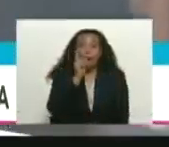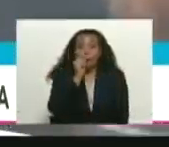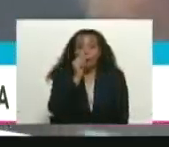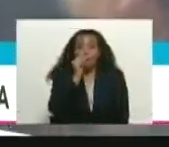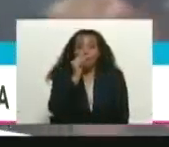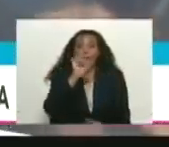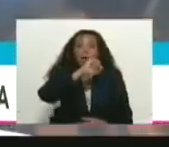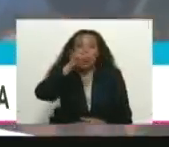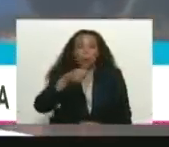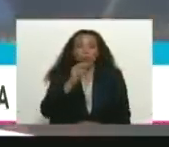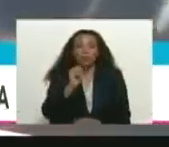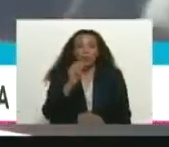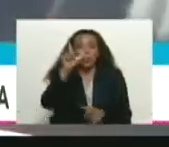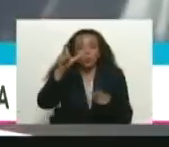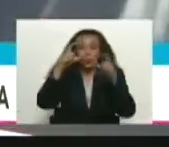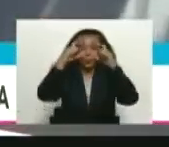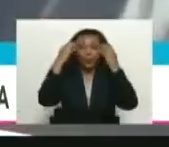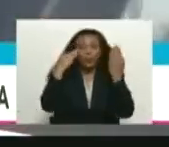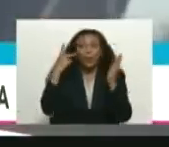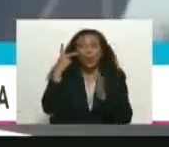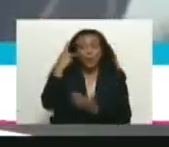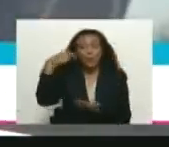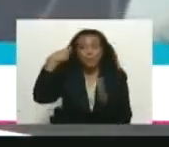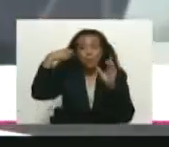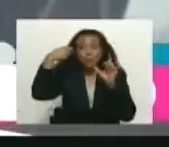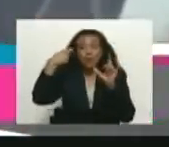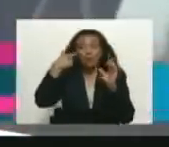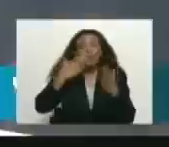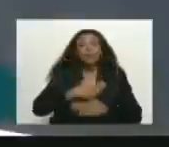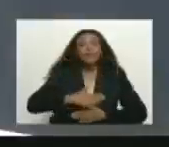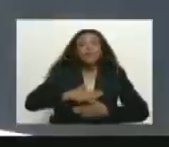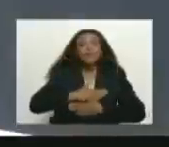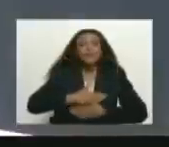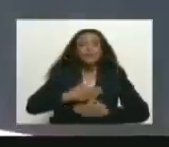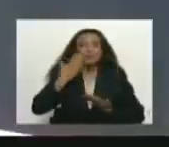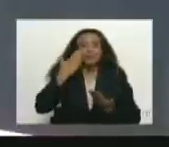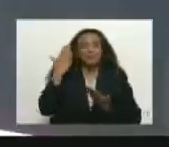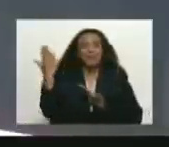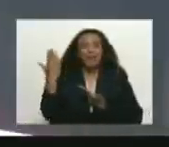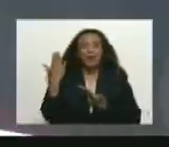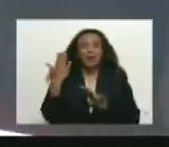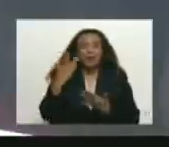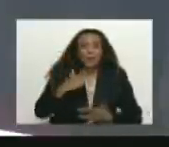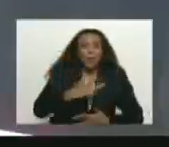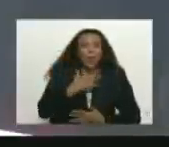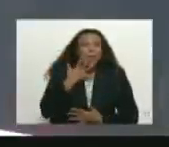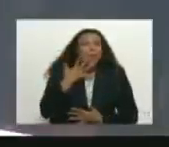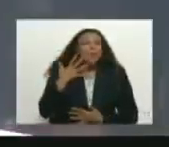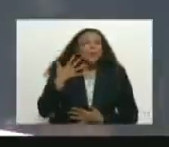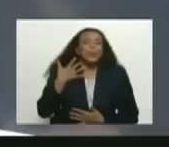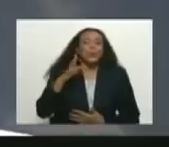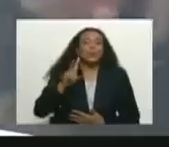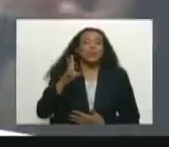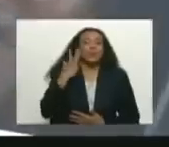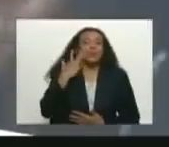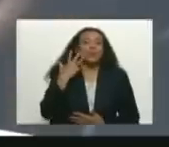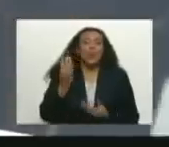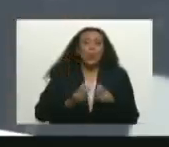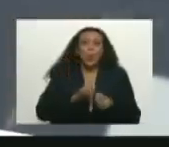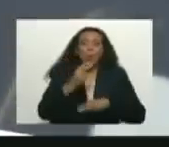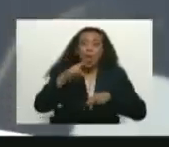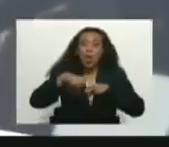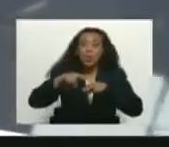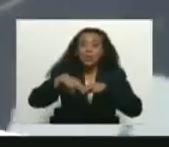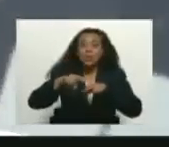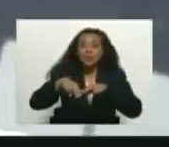José Antonio Abreu. Vamos a ver un video para que disfrutemos y nos sintamos orgullosos de cómo estos